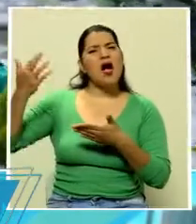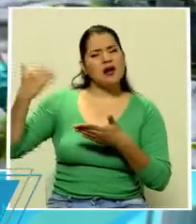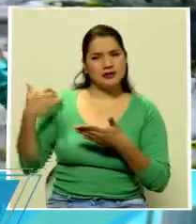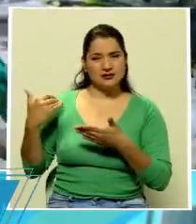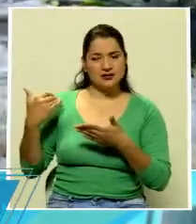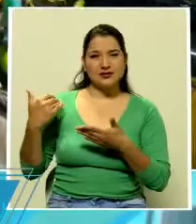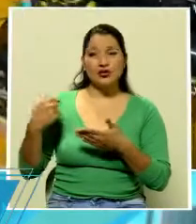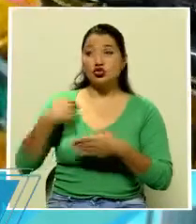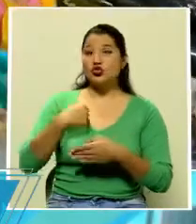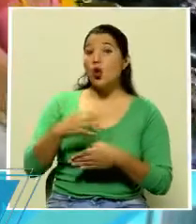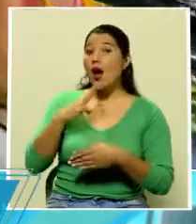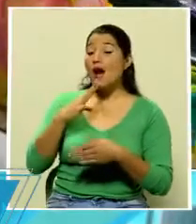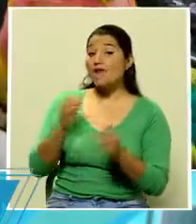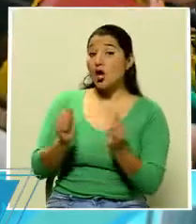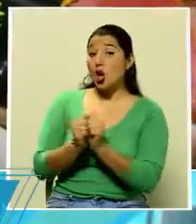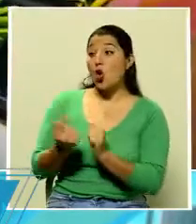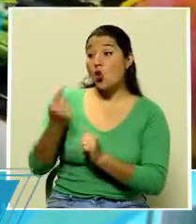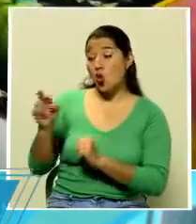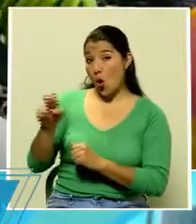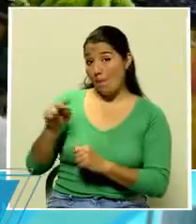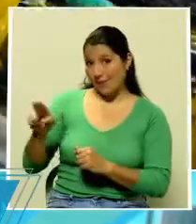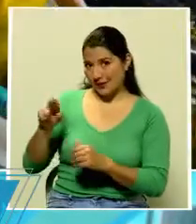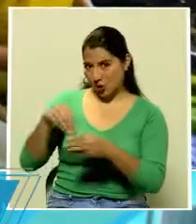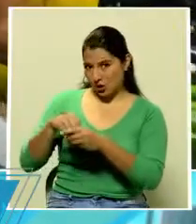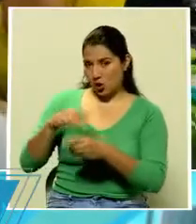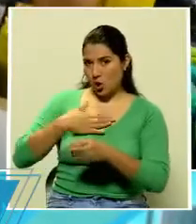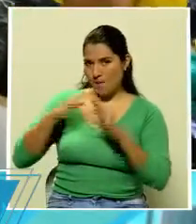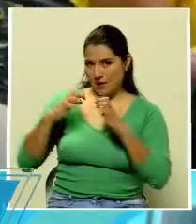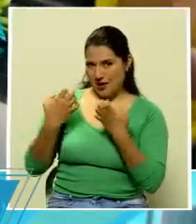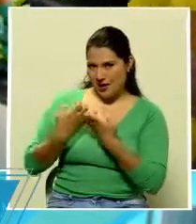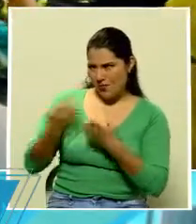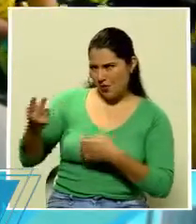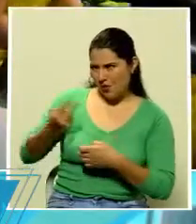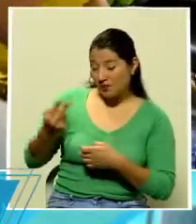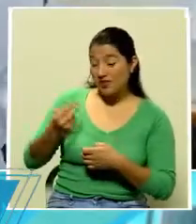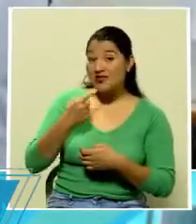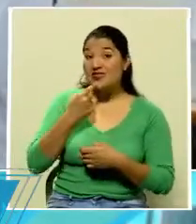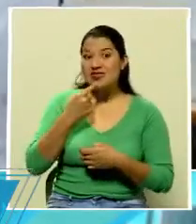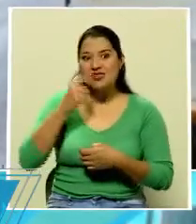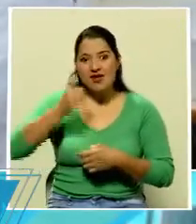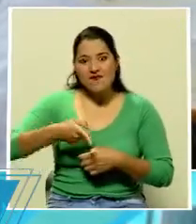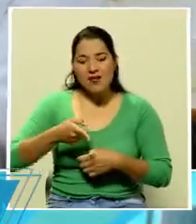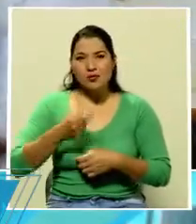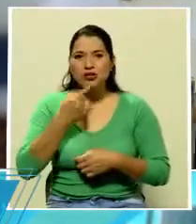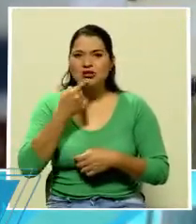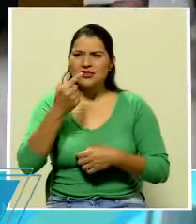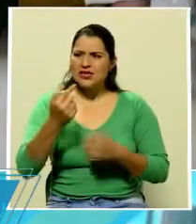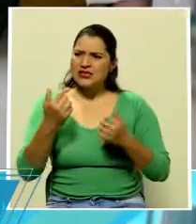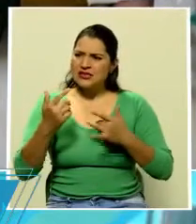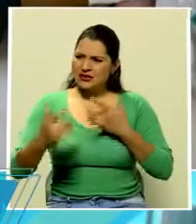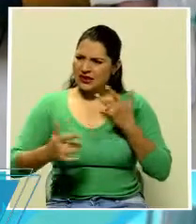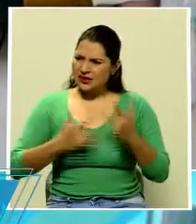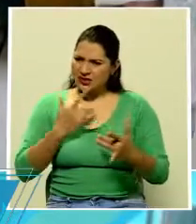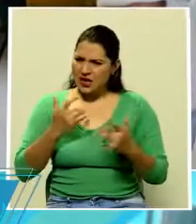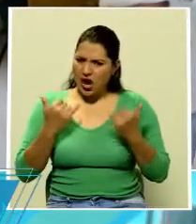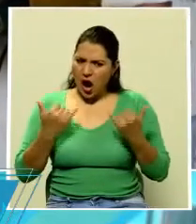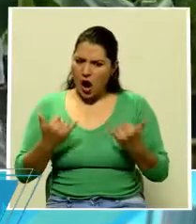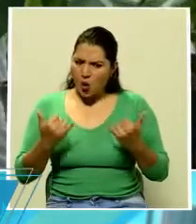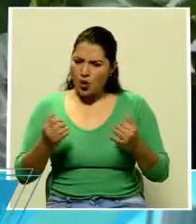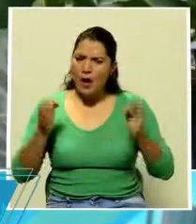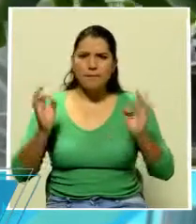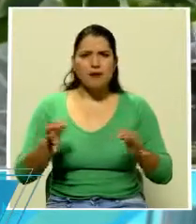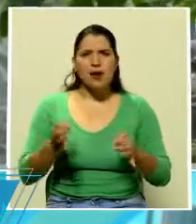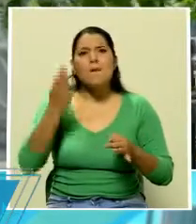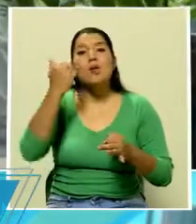tiempo estaba hablando con alguien de mi equipo y le decía que nos sentimos o que deberíamos estar afortunados de tener una pandemia en este momento donde tenemos un